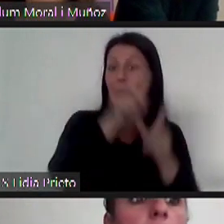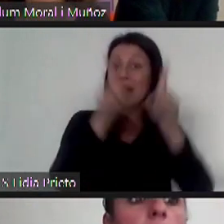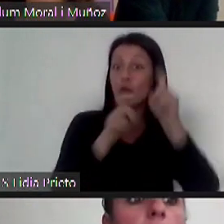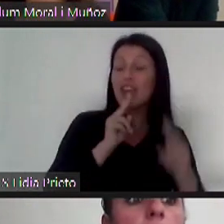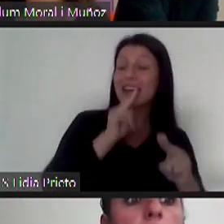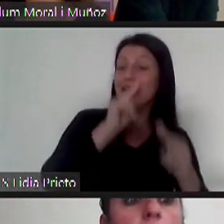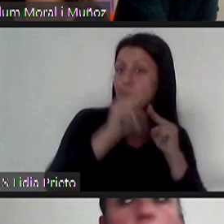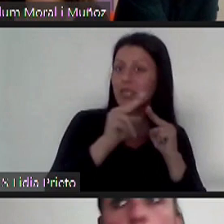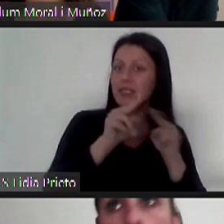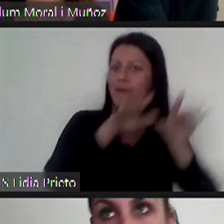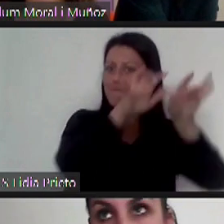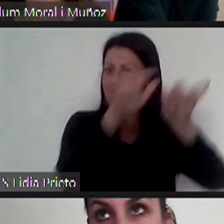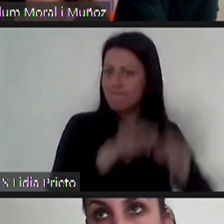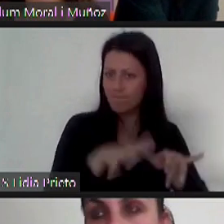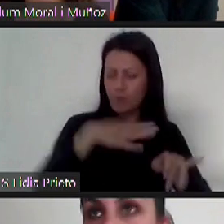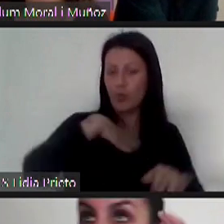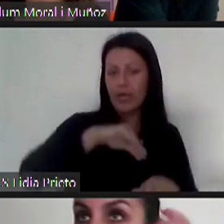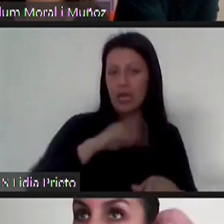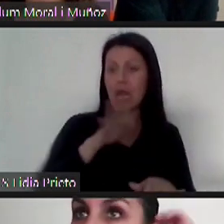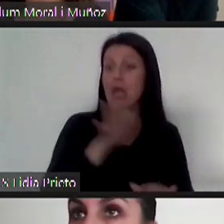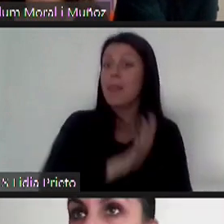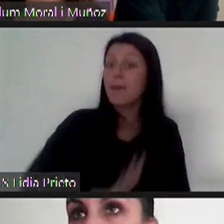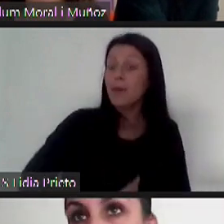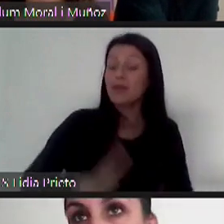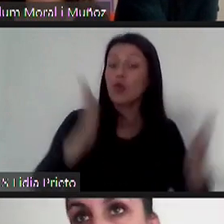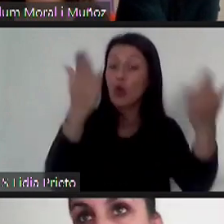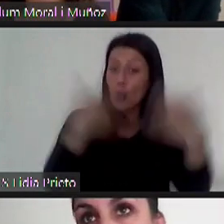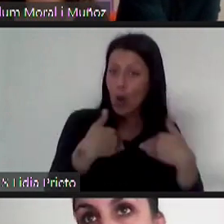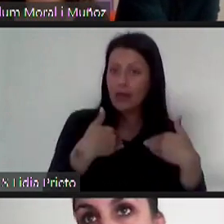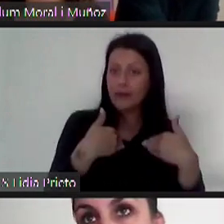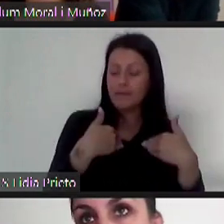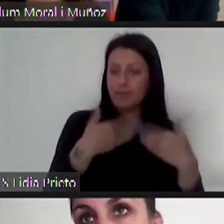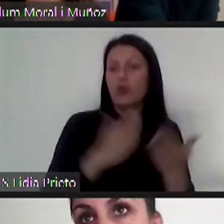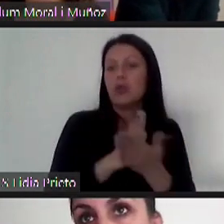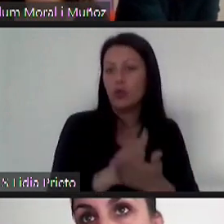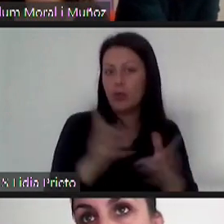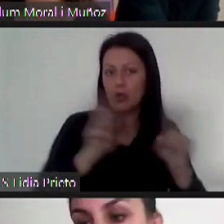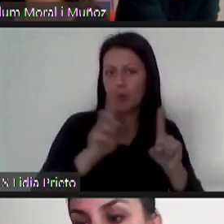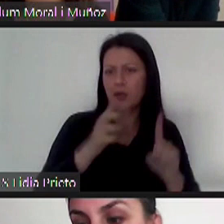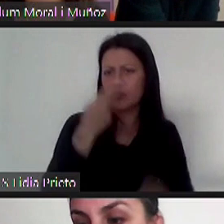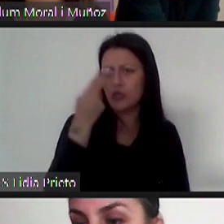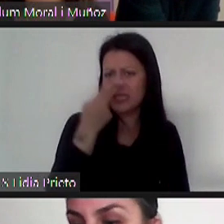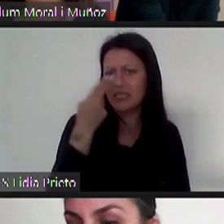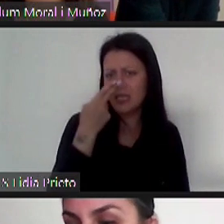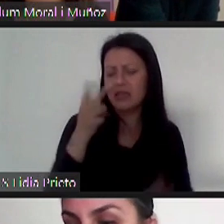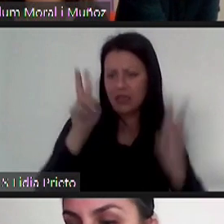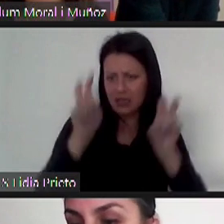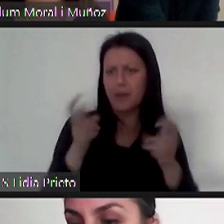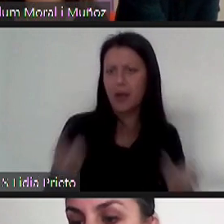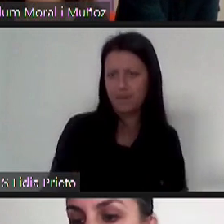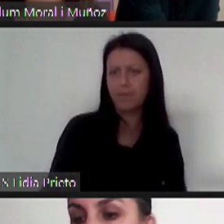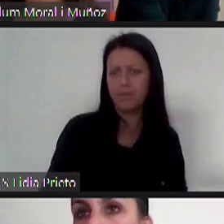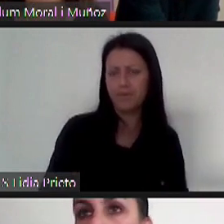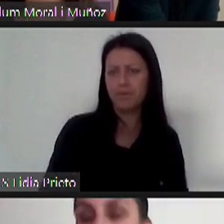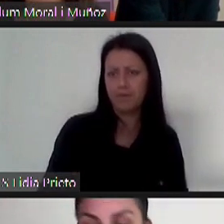voy a ir lanzando, ¿vale? De momento no hay ninguna, por eso no se había interrumpido hasta ahora, pero me parece interesante el tema, o sea, no es que me parezca interesante, pero sí